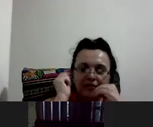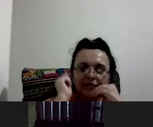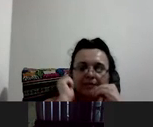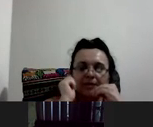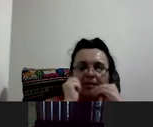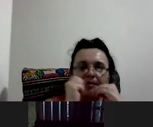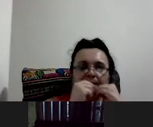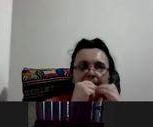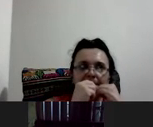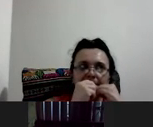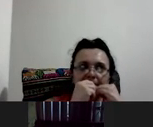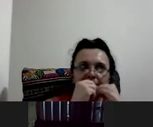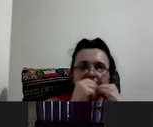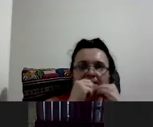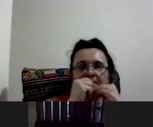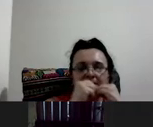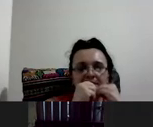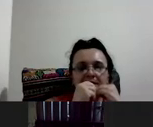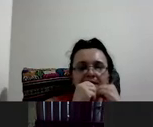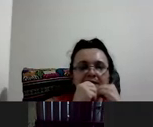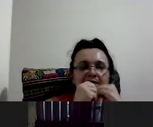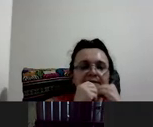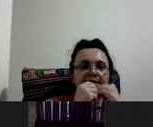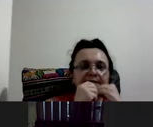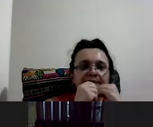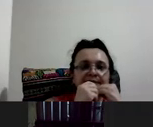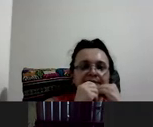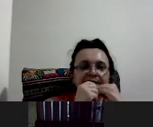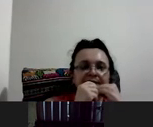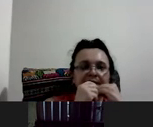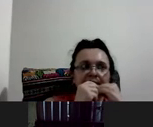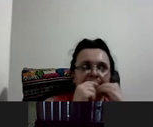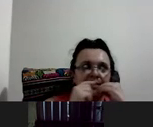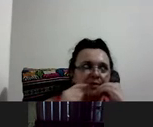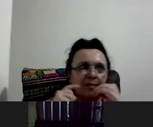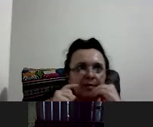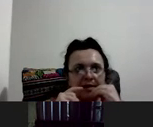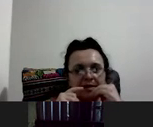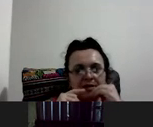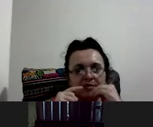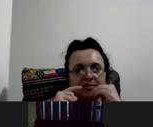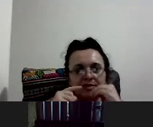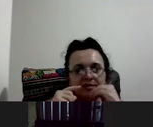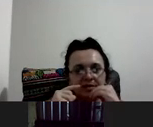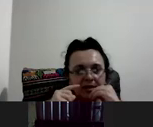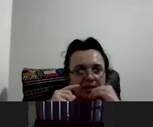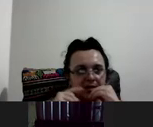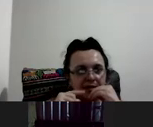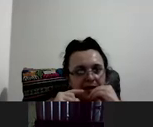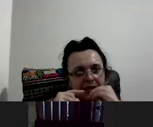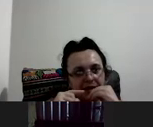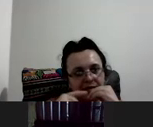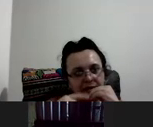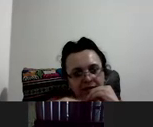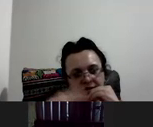usted no se cepilló apropiadamente, entonces ahí se le va haciendo la caries. Por eso hay niños, yo no sé si ustedes los